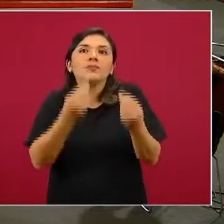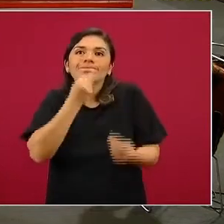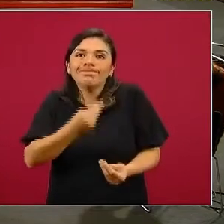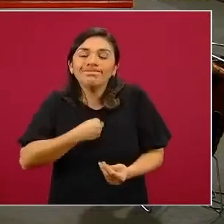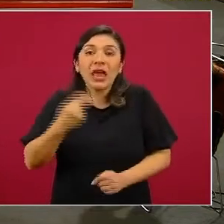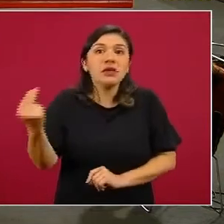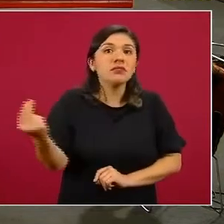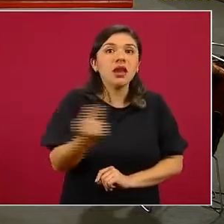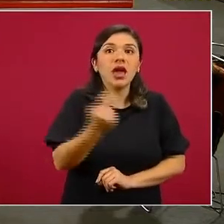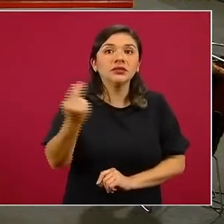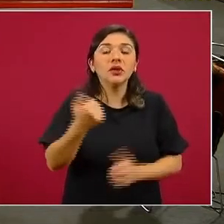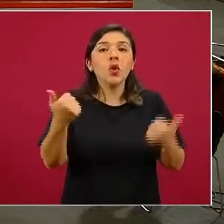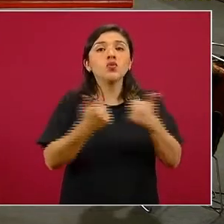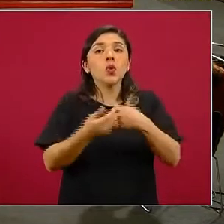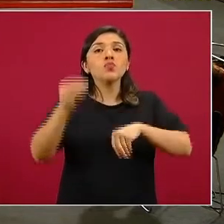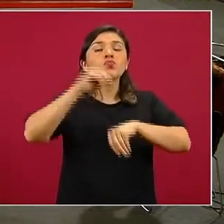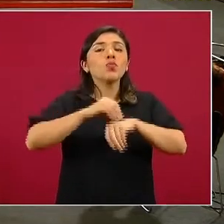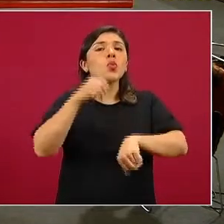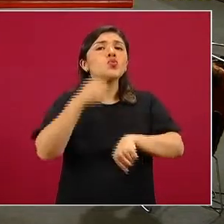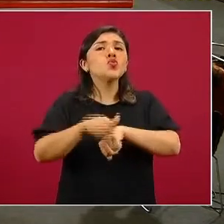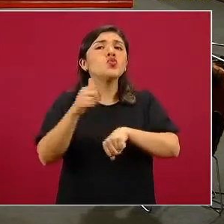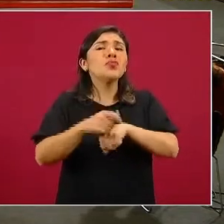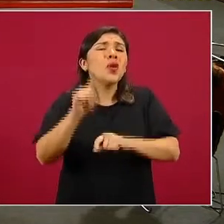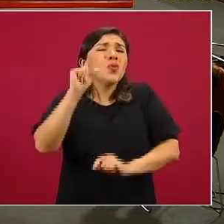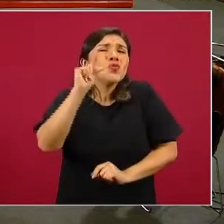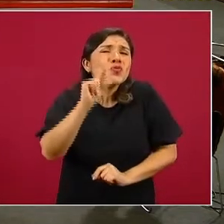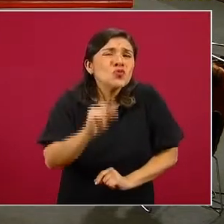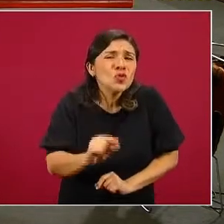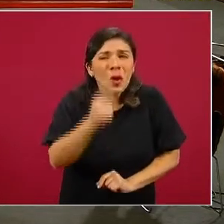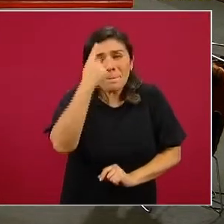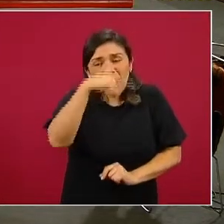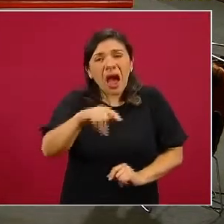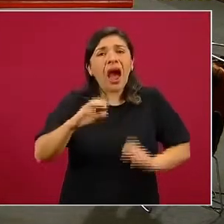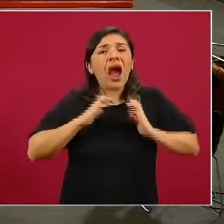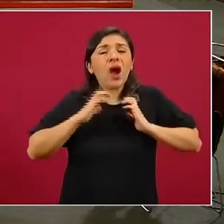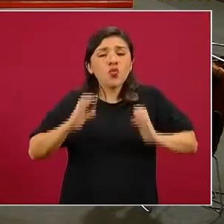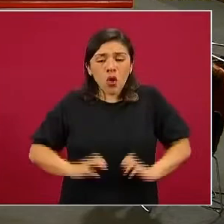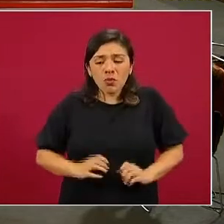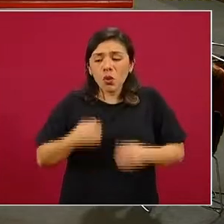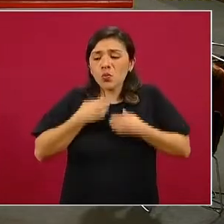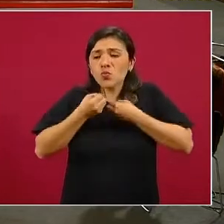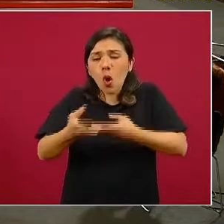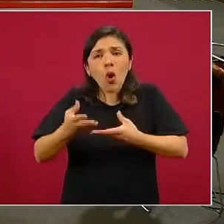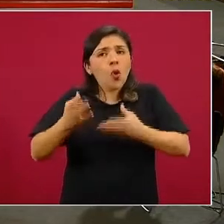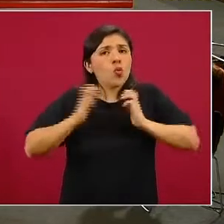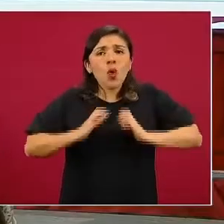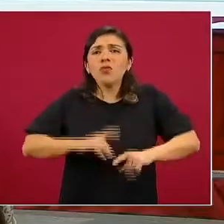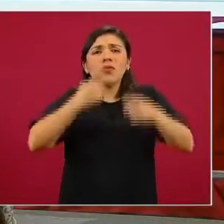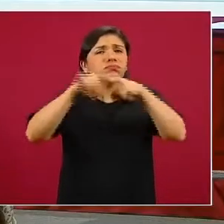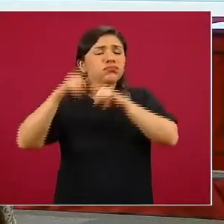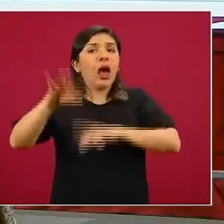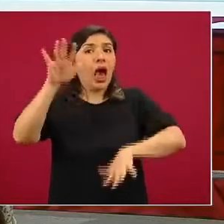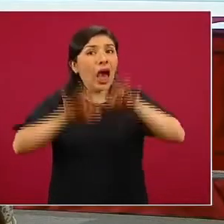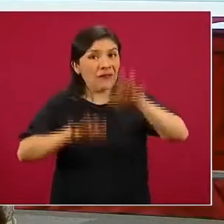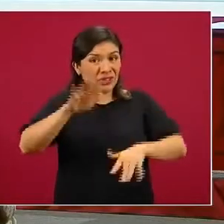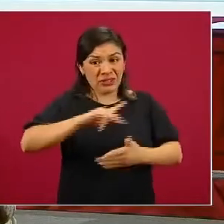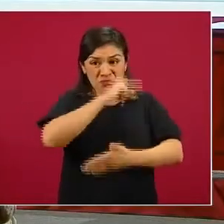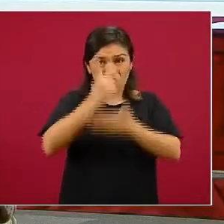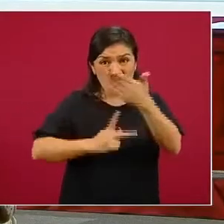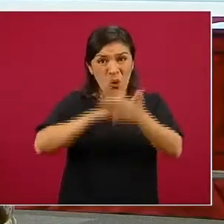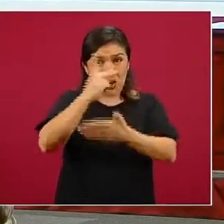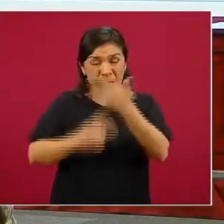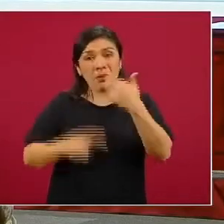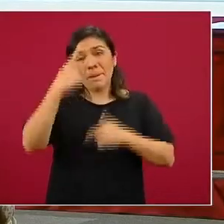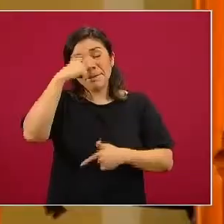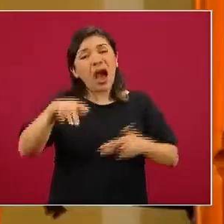generar un número muy disminuido de donaciones multiorgánicas. Incluso hemos tenido que recurrir los programas